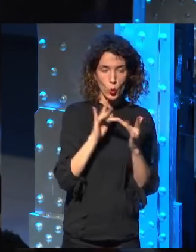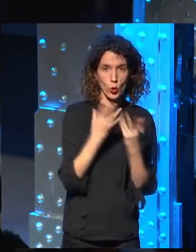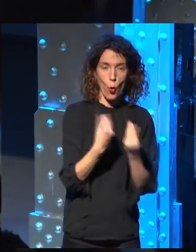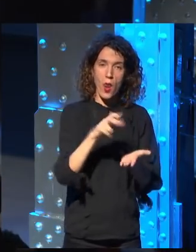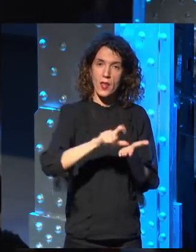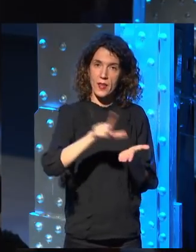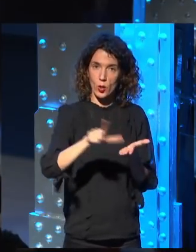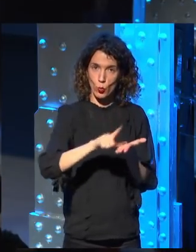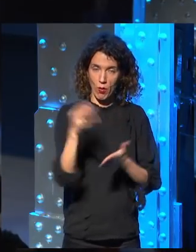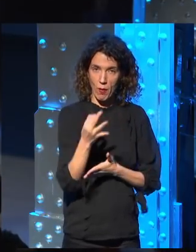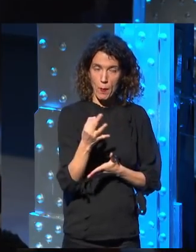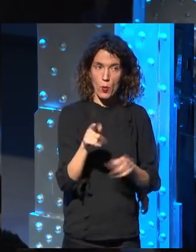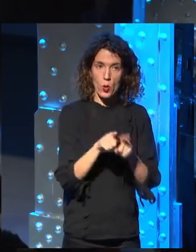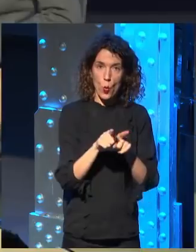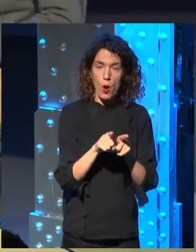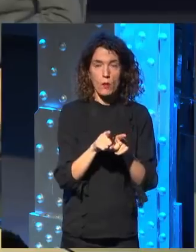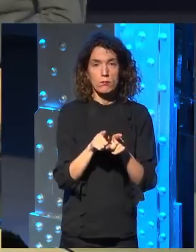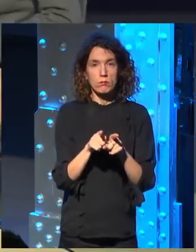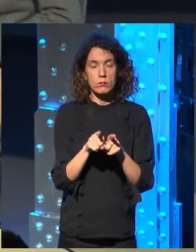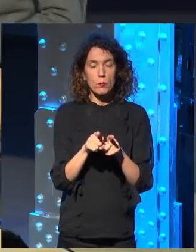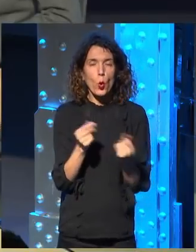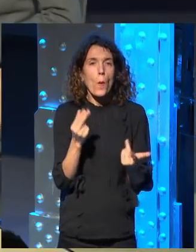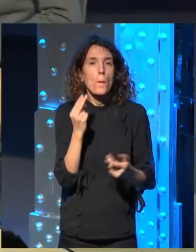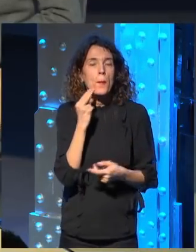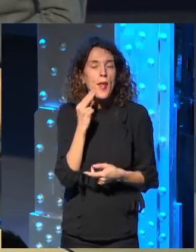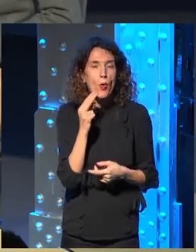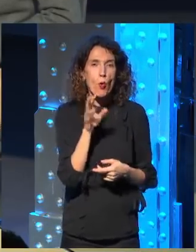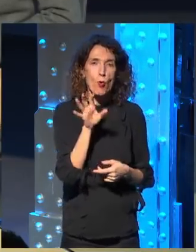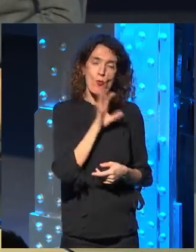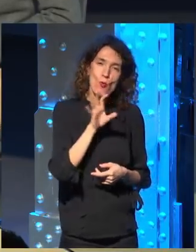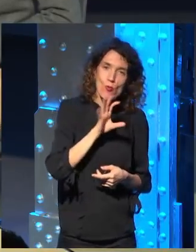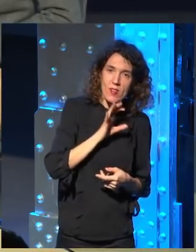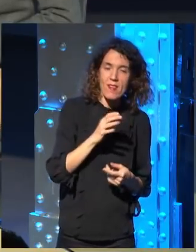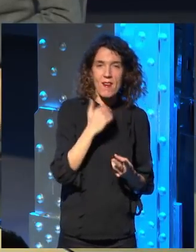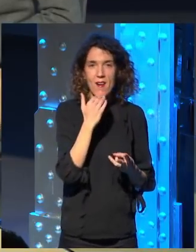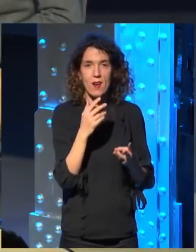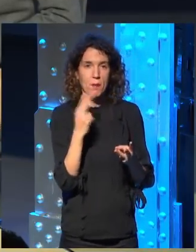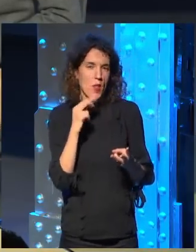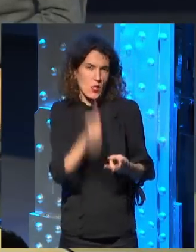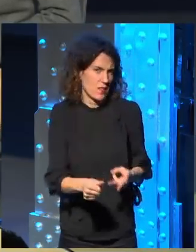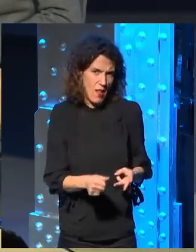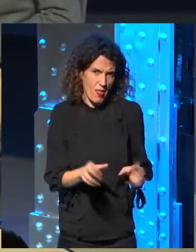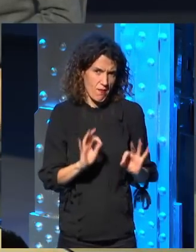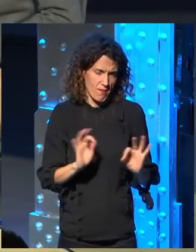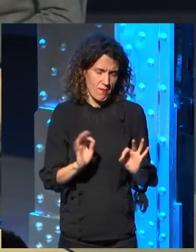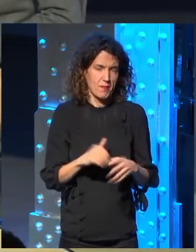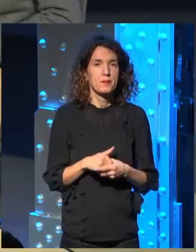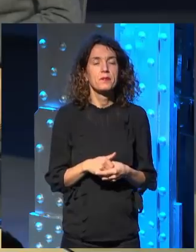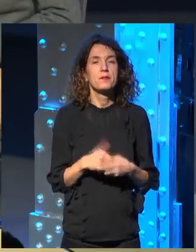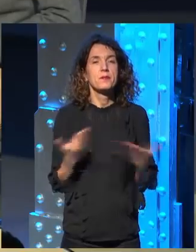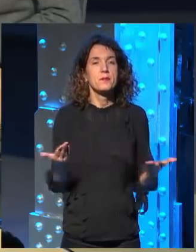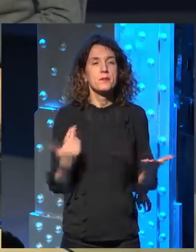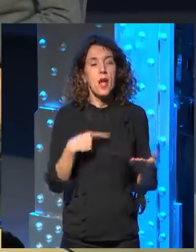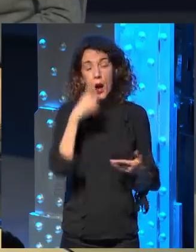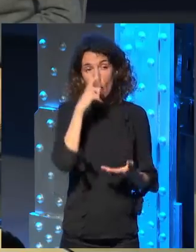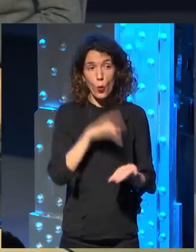la literatura, ¿no? Con un cierto temblor, con curiosidad y sin miedo. Y